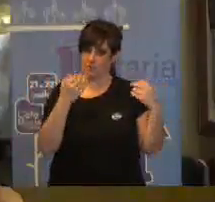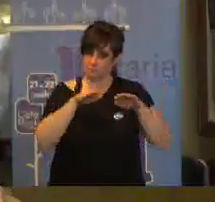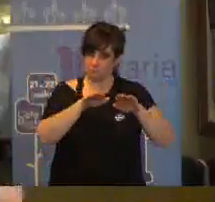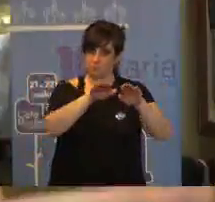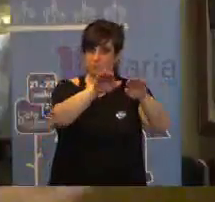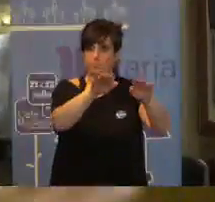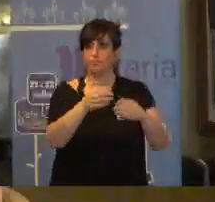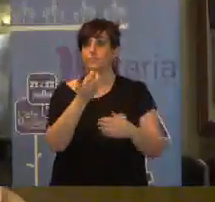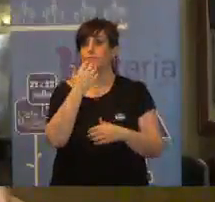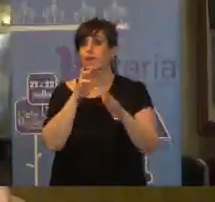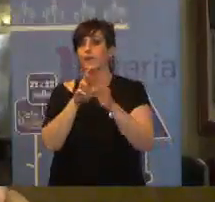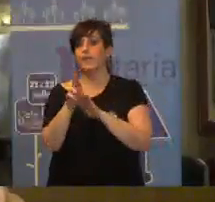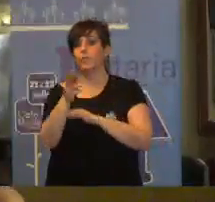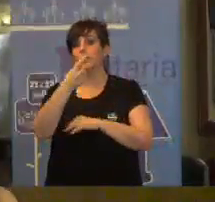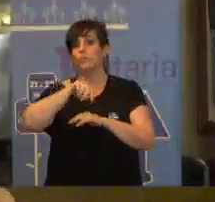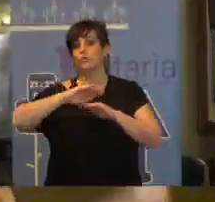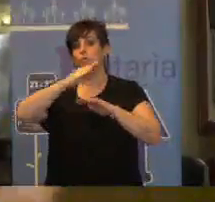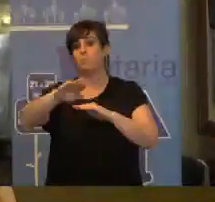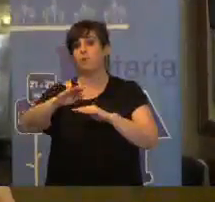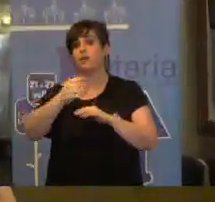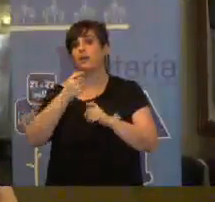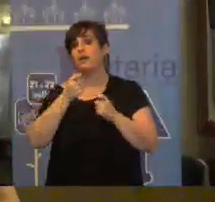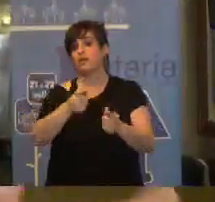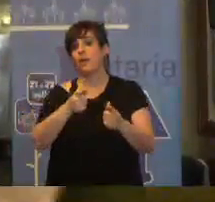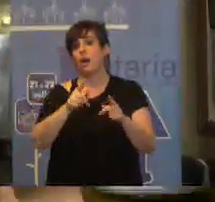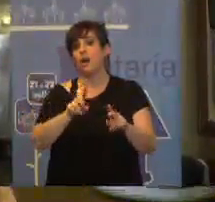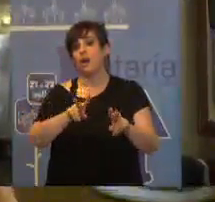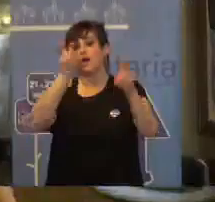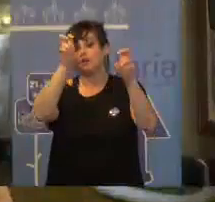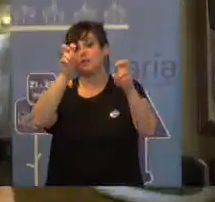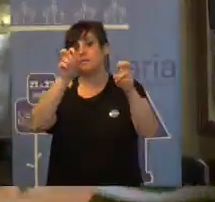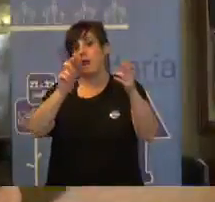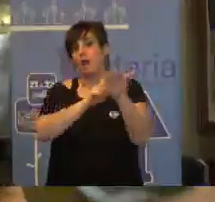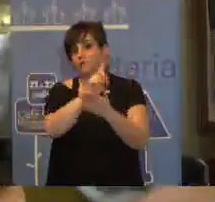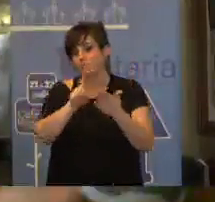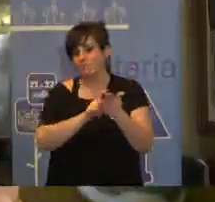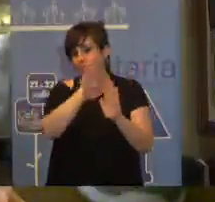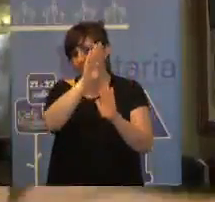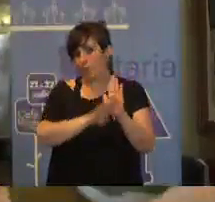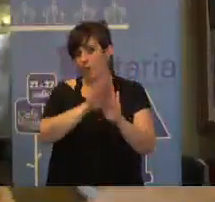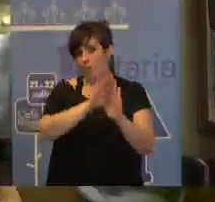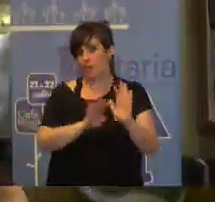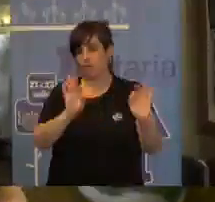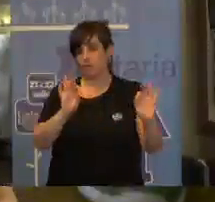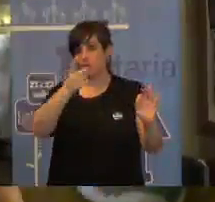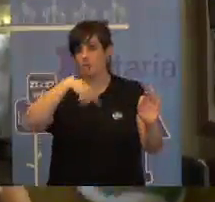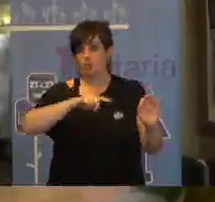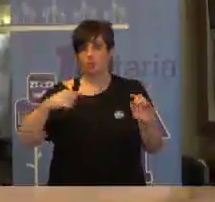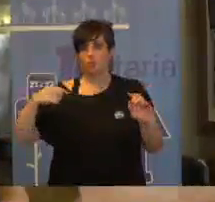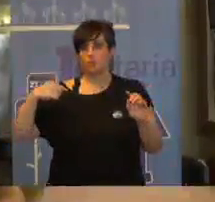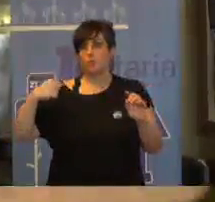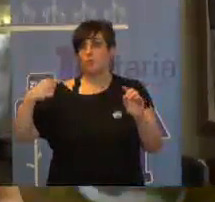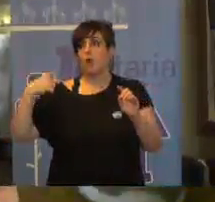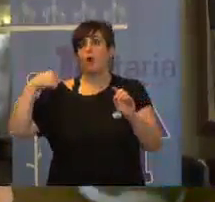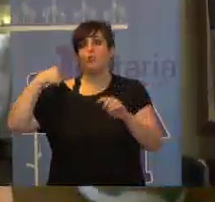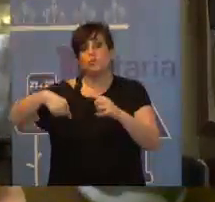Recursos, en Marea puxo, ainda non hai moito recurso dunha intranet, onde todas as mareas, evidentemente non todos os días podemos estar todos xuntos, ojalá, pero